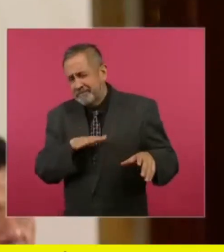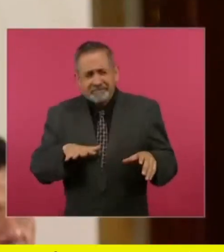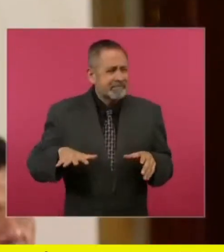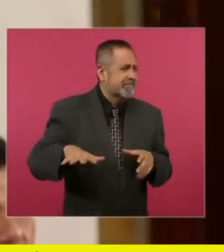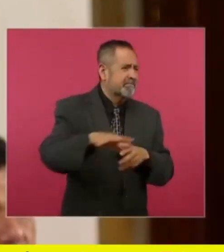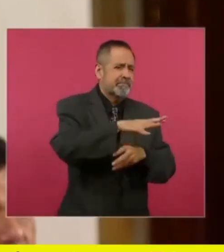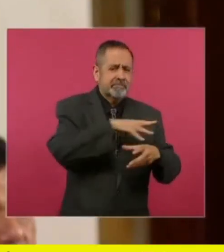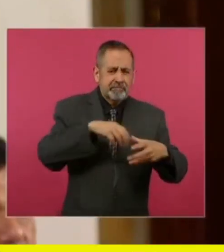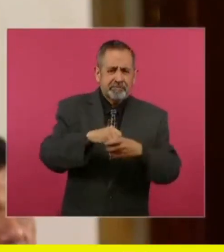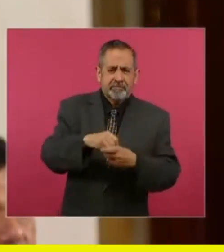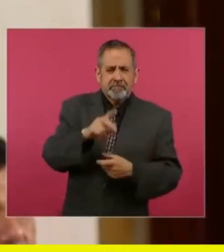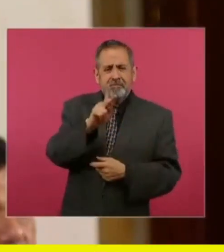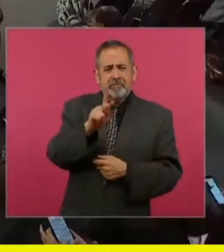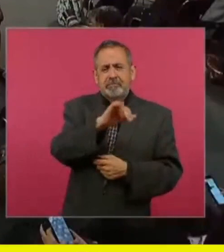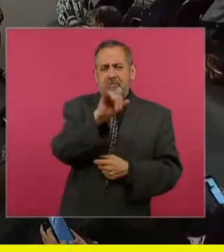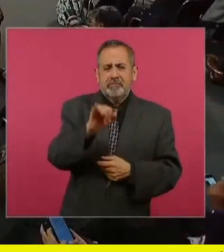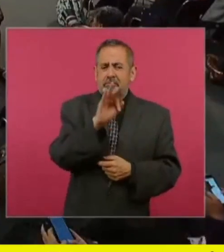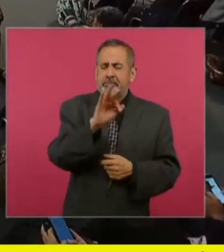conjunto